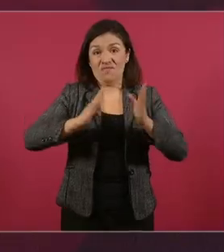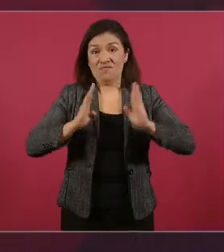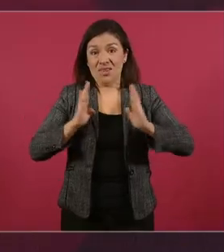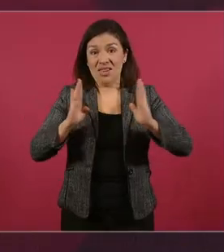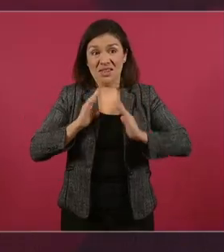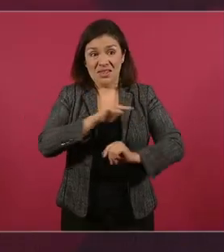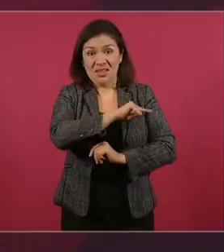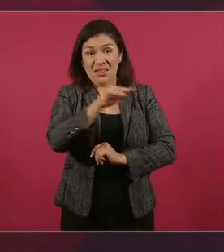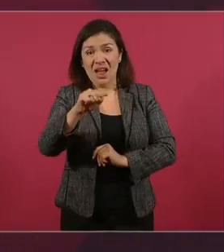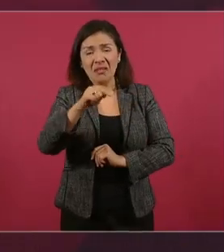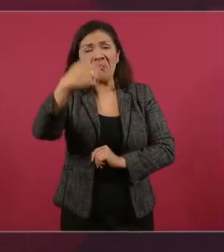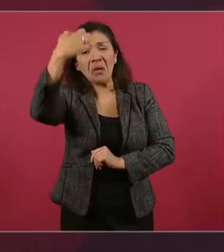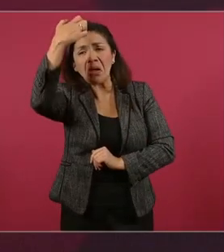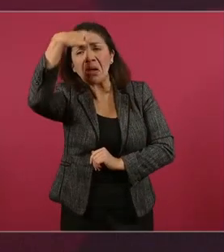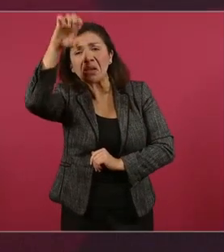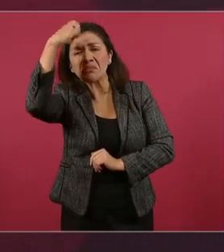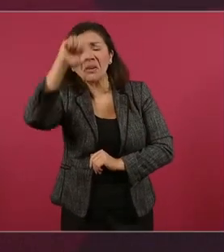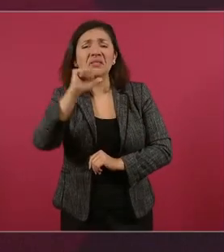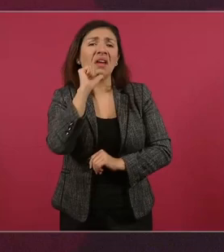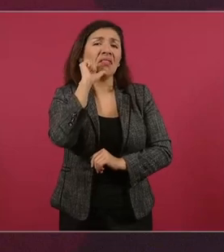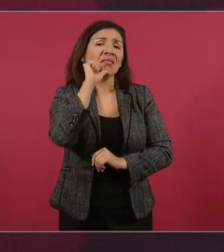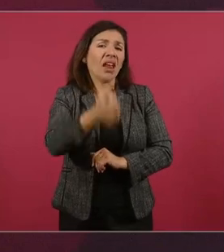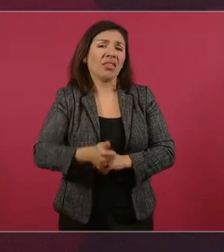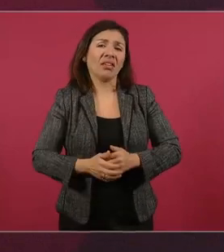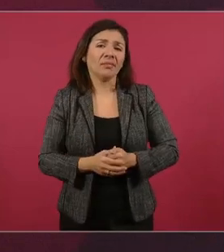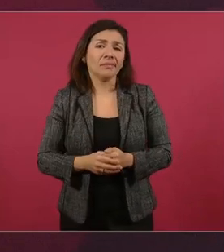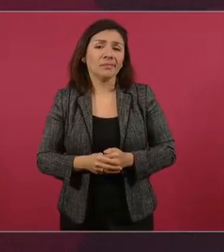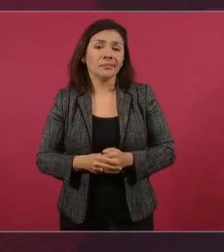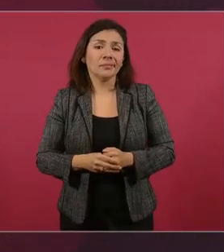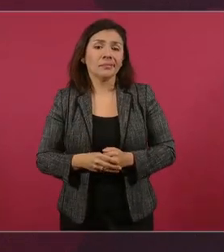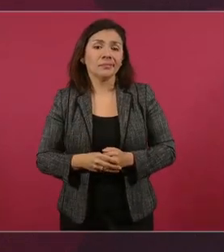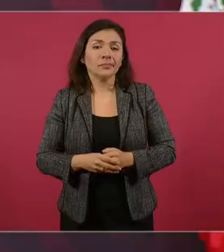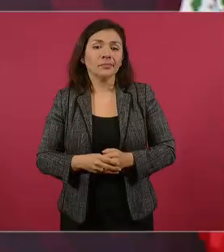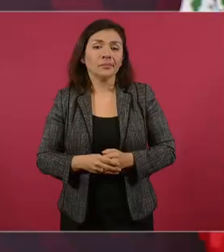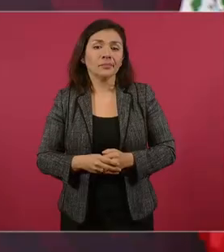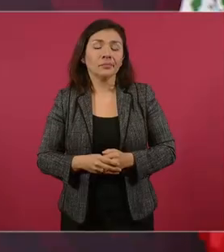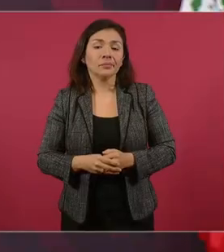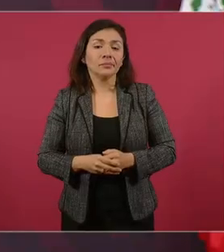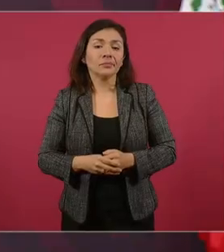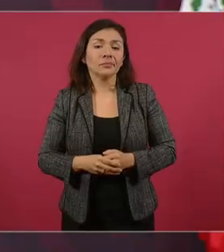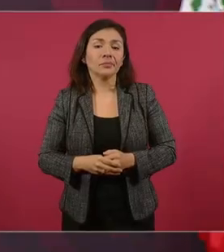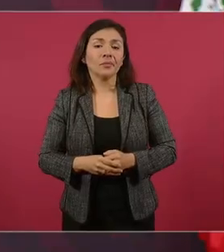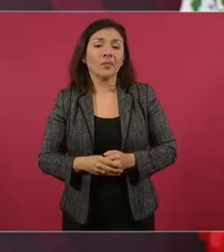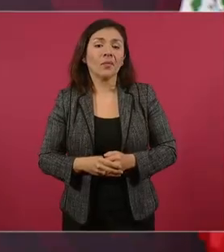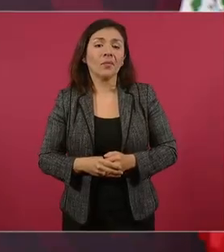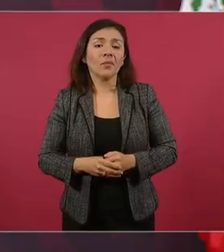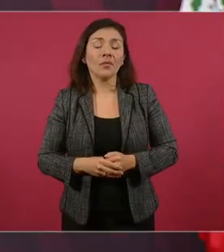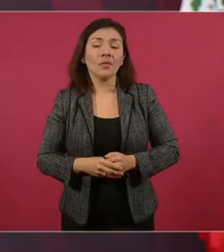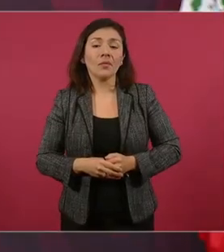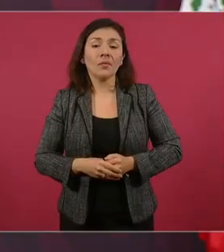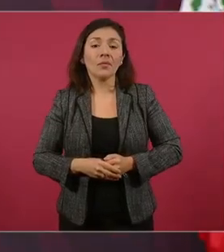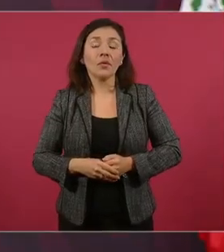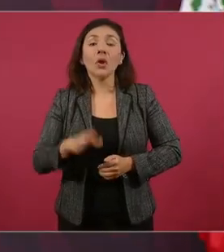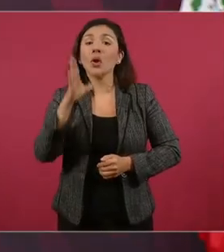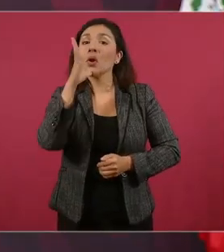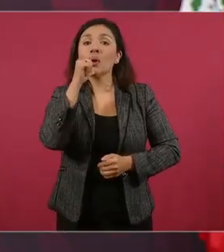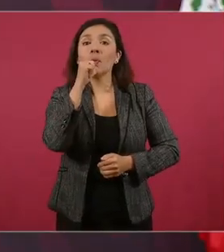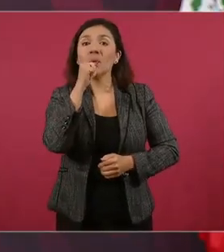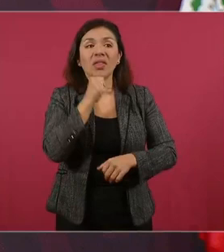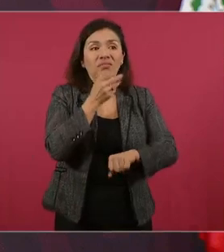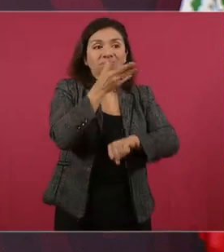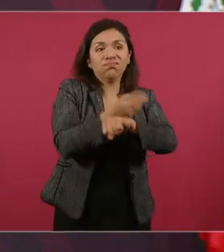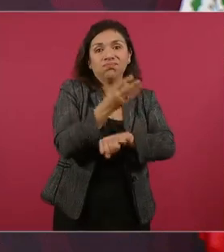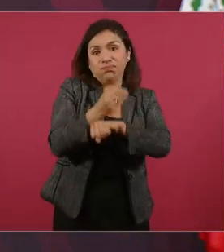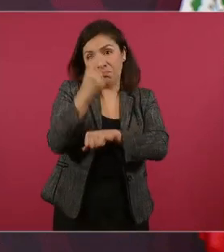no tienen experiencia para mejorar las